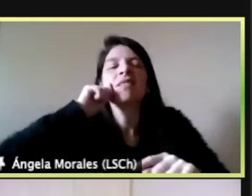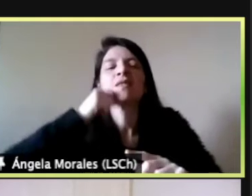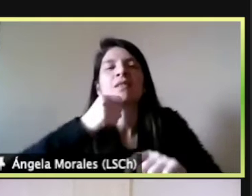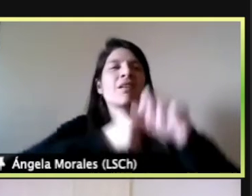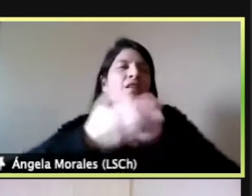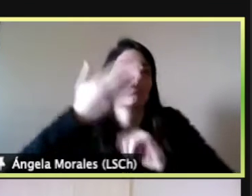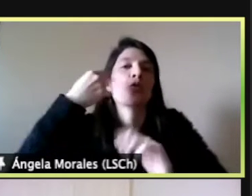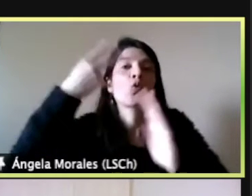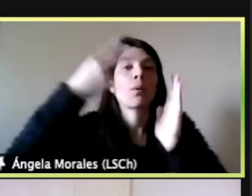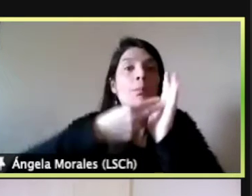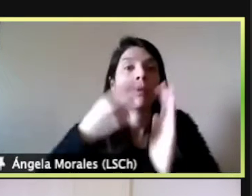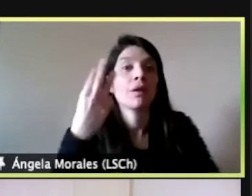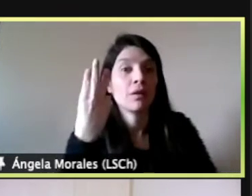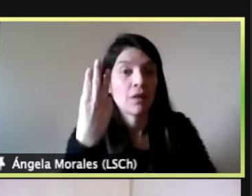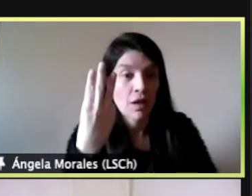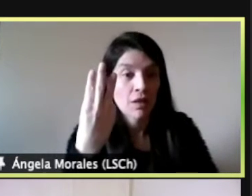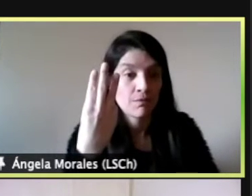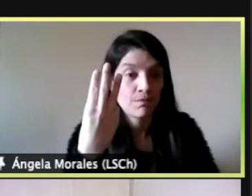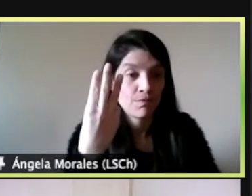hacia antes, ¿ya?